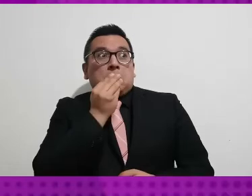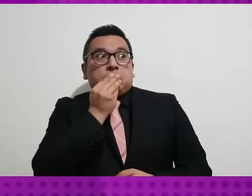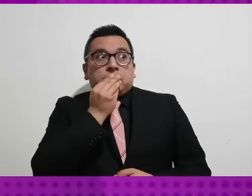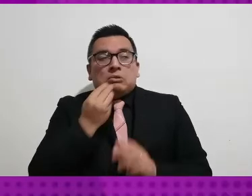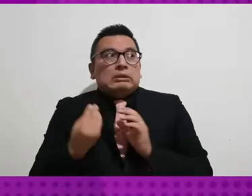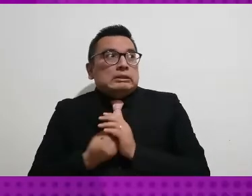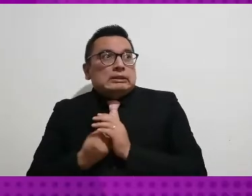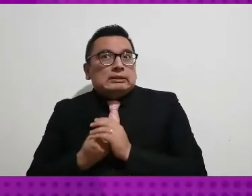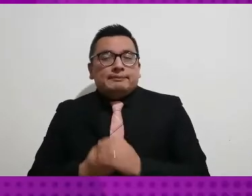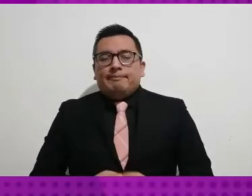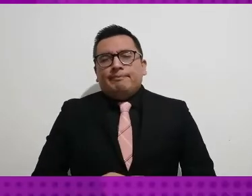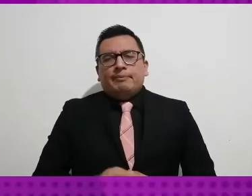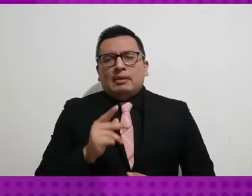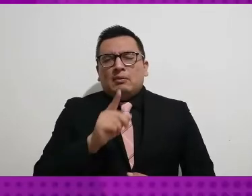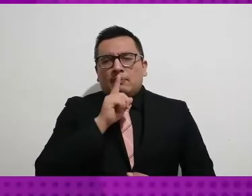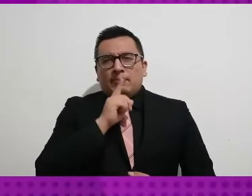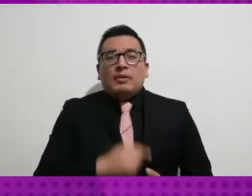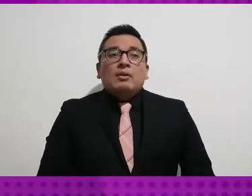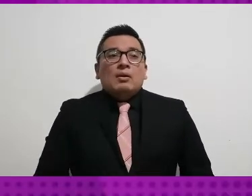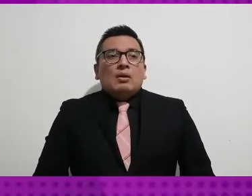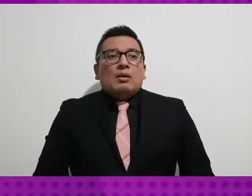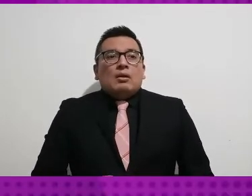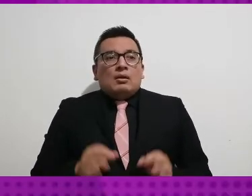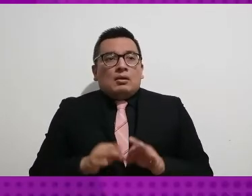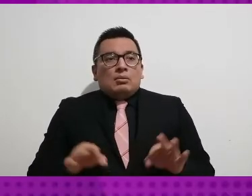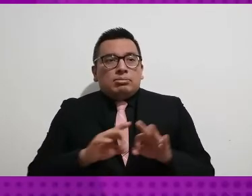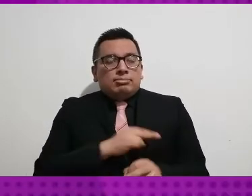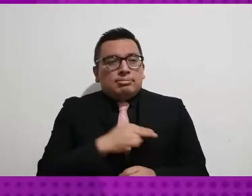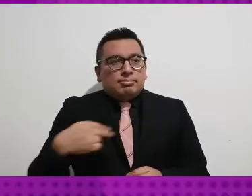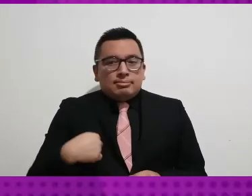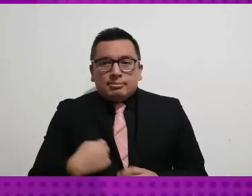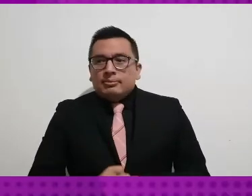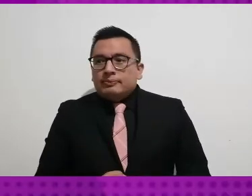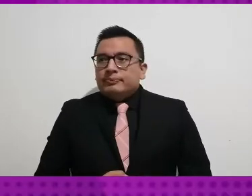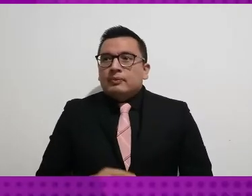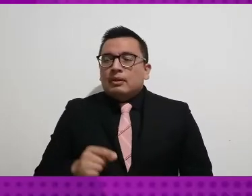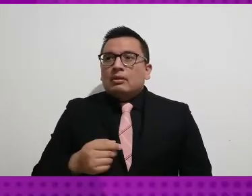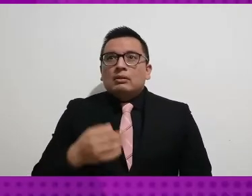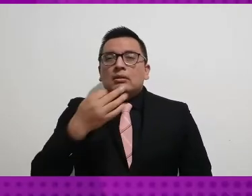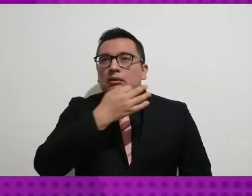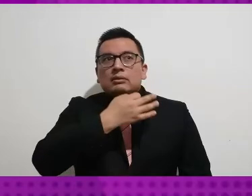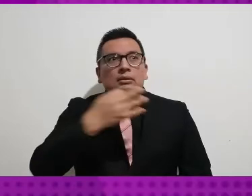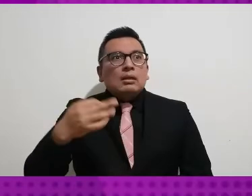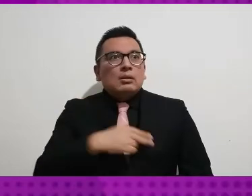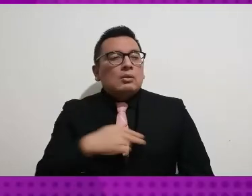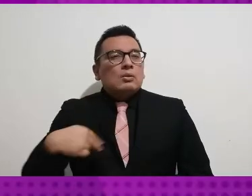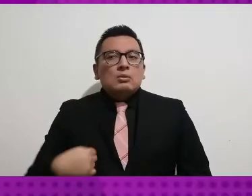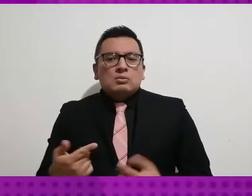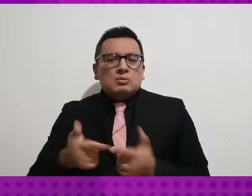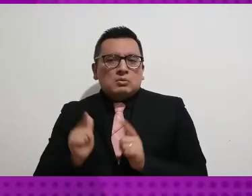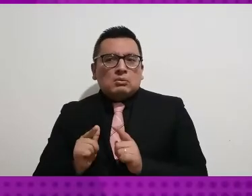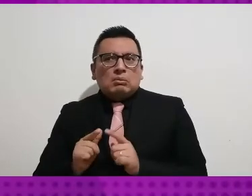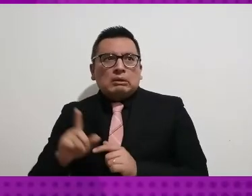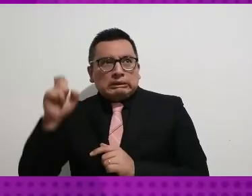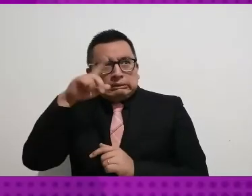credibilidad. Yo creo que no, le damos más credibilidad y es más democrático una institución cuando se incluye a todos los grupos que históricamente han sido